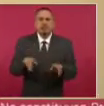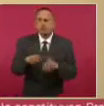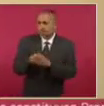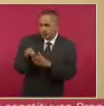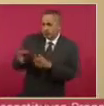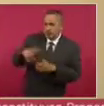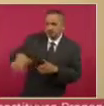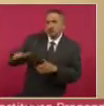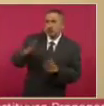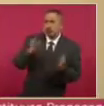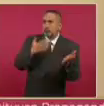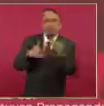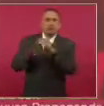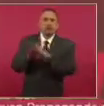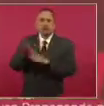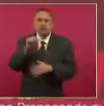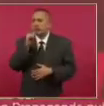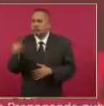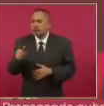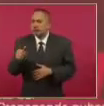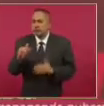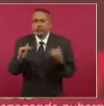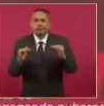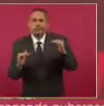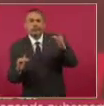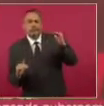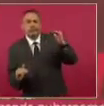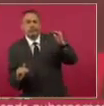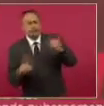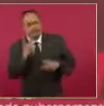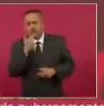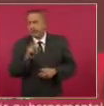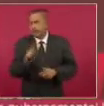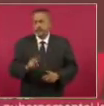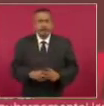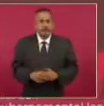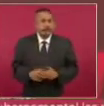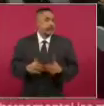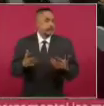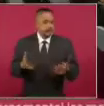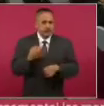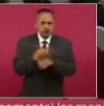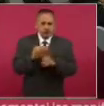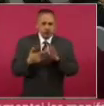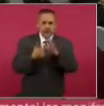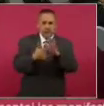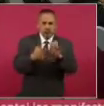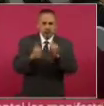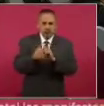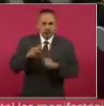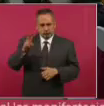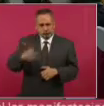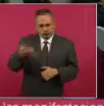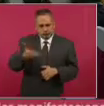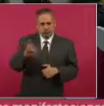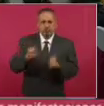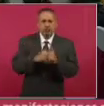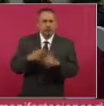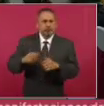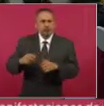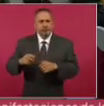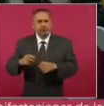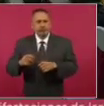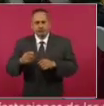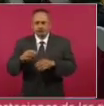al desarrollo, profundizan las desigualdades. Estamos demostrando con hechos y no con